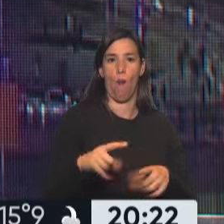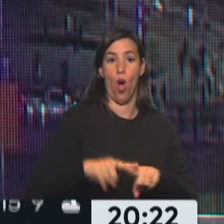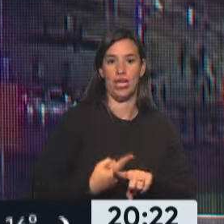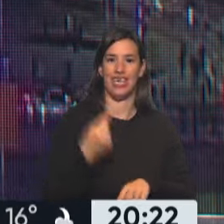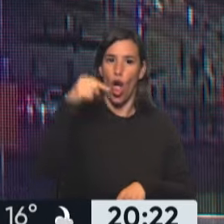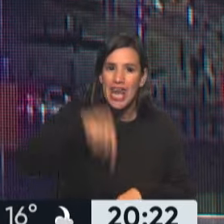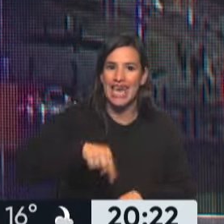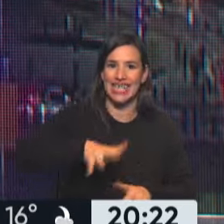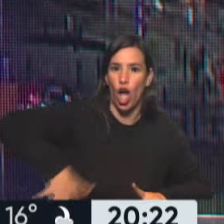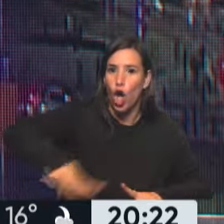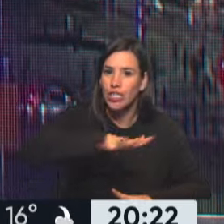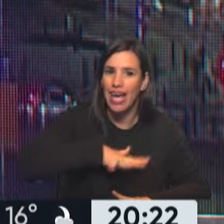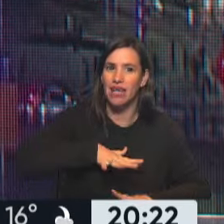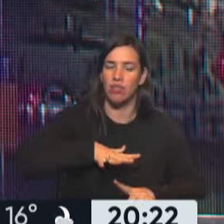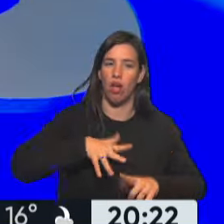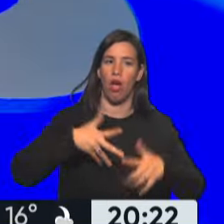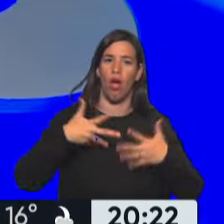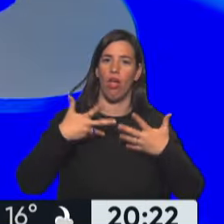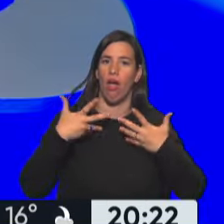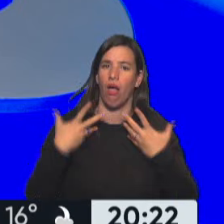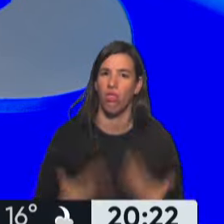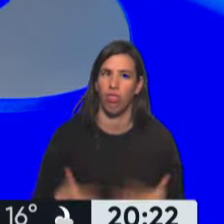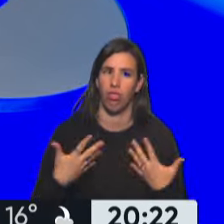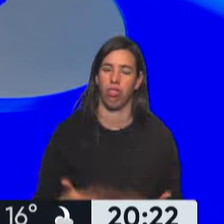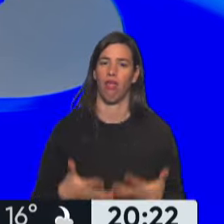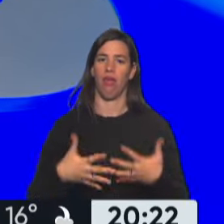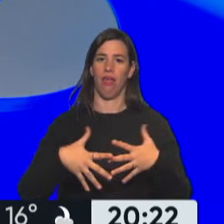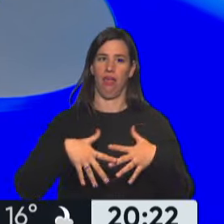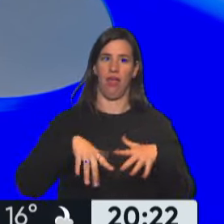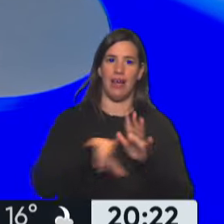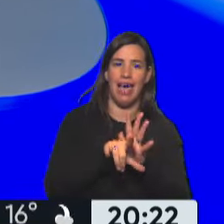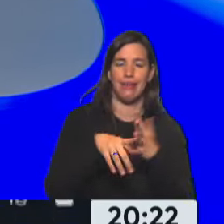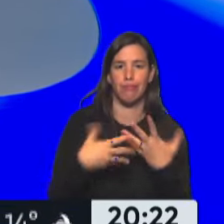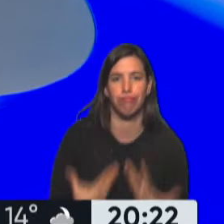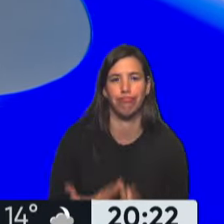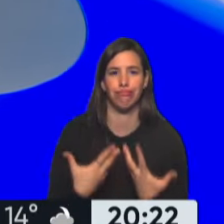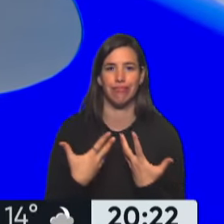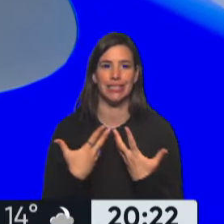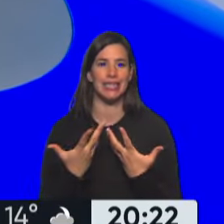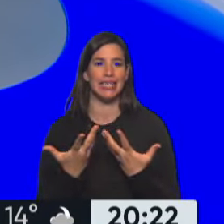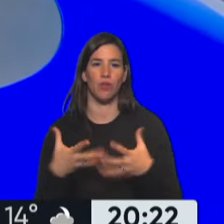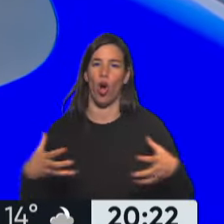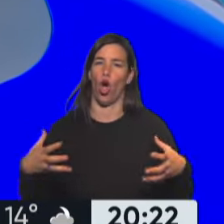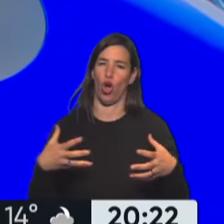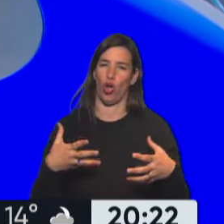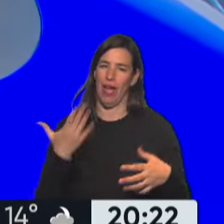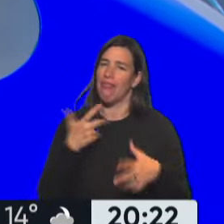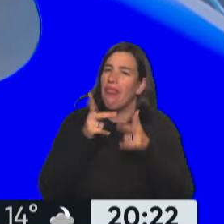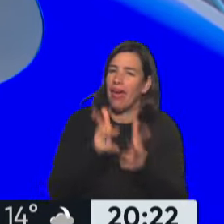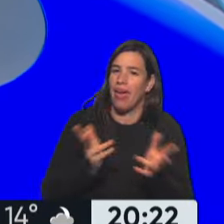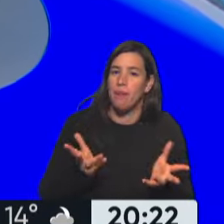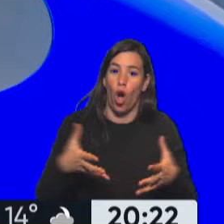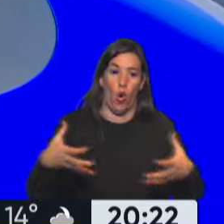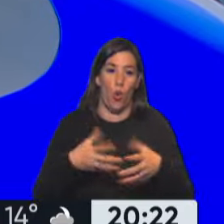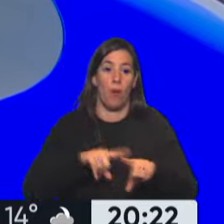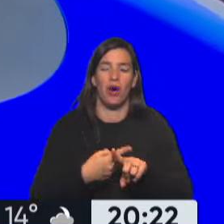en este contexto de enorme debilidad legislativa lo dijimos el el el partido tiene Quizá el